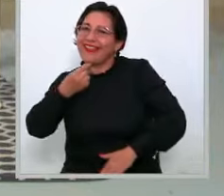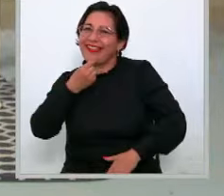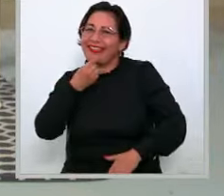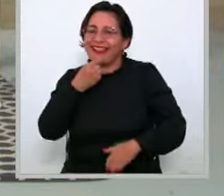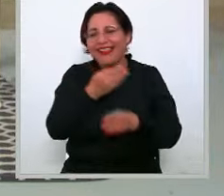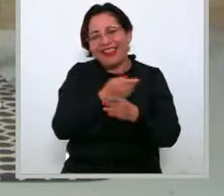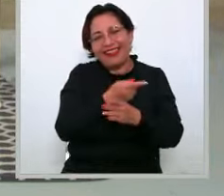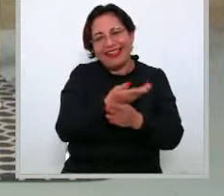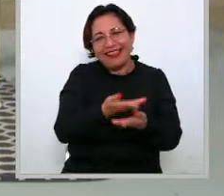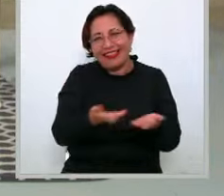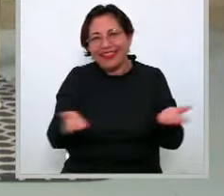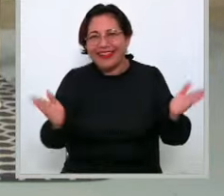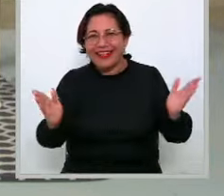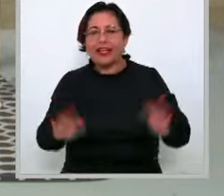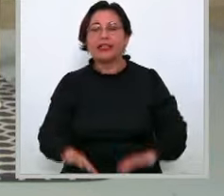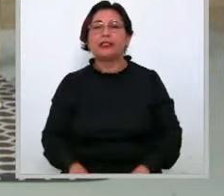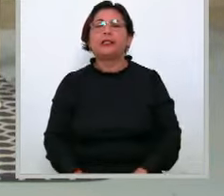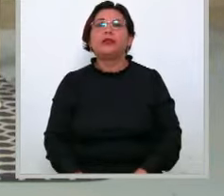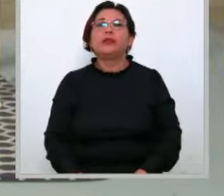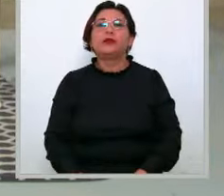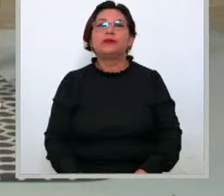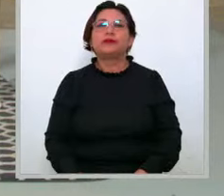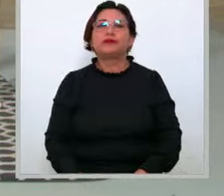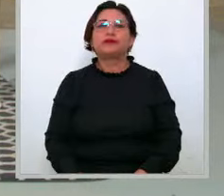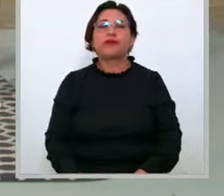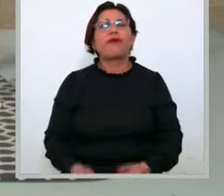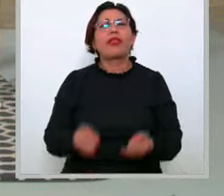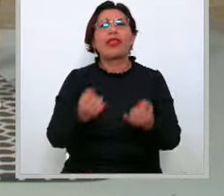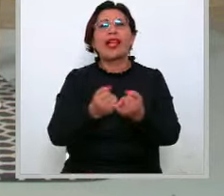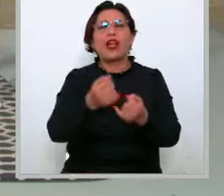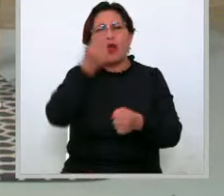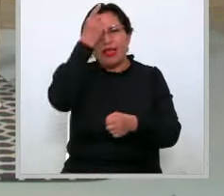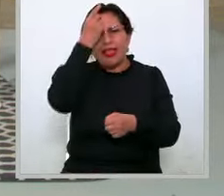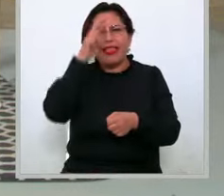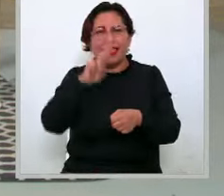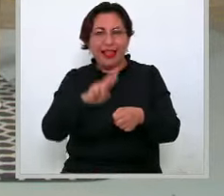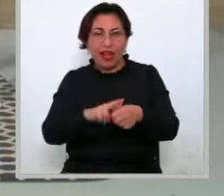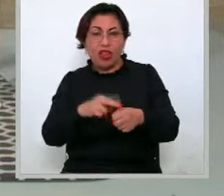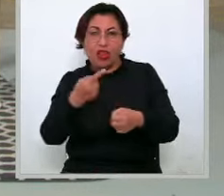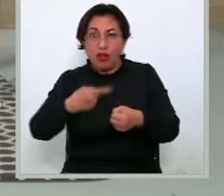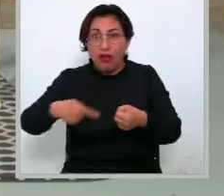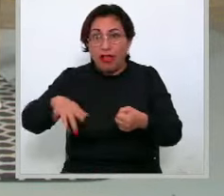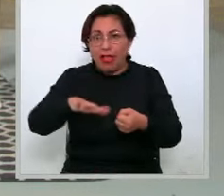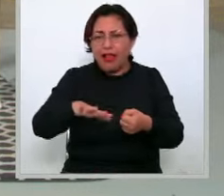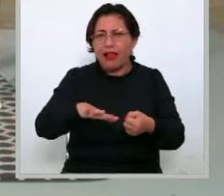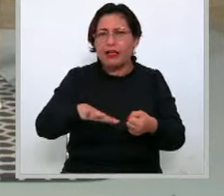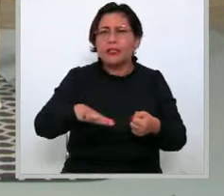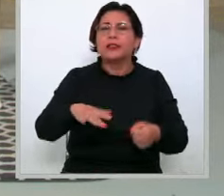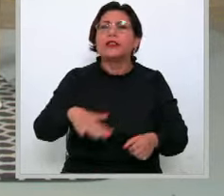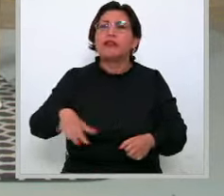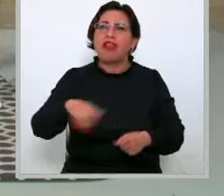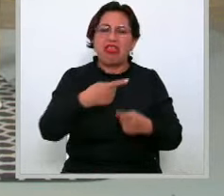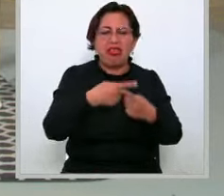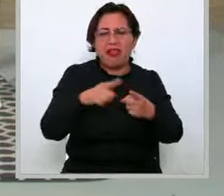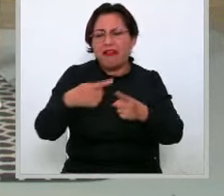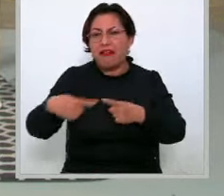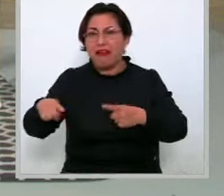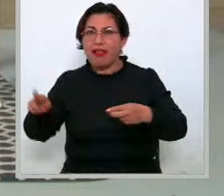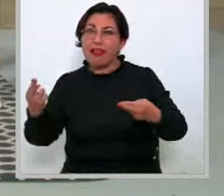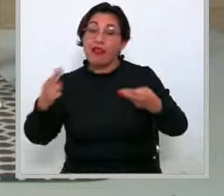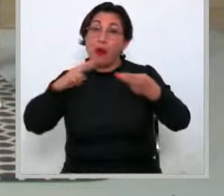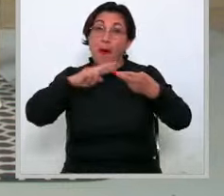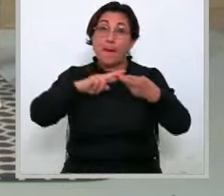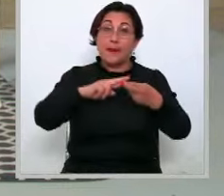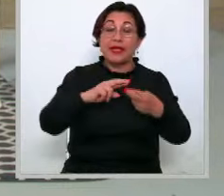Sofi, nosotros queremos también preguntarle directamente a la directora, ¿en qué regiones? Porque sabemos que están estos niños participando. Son más